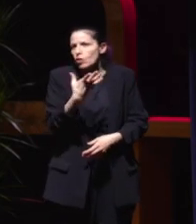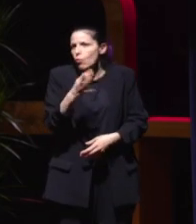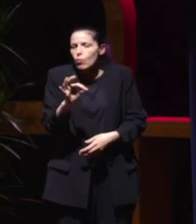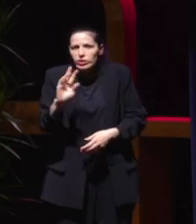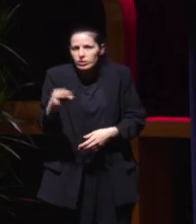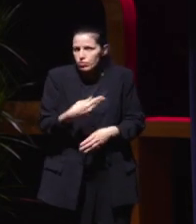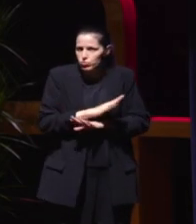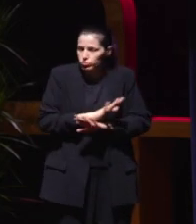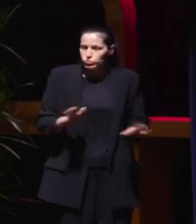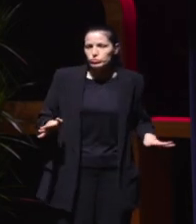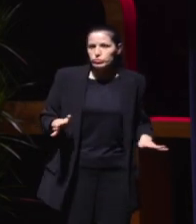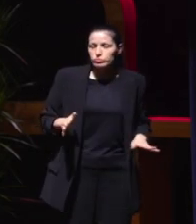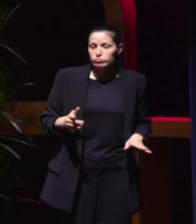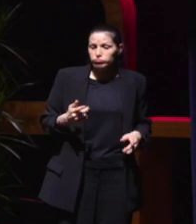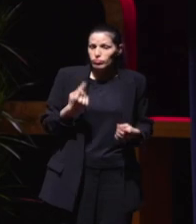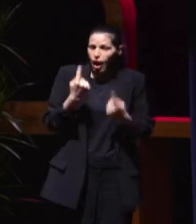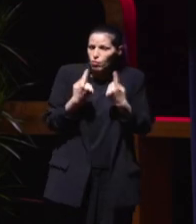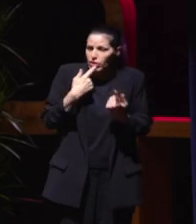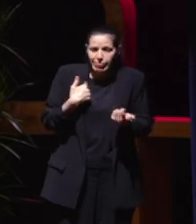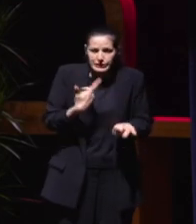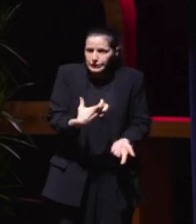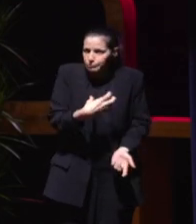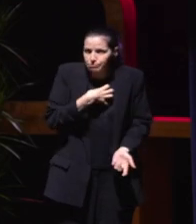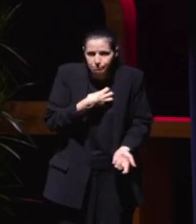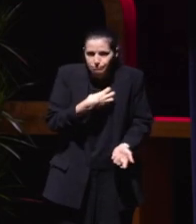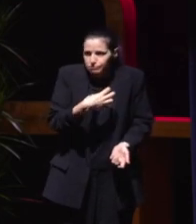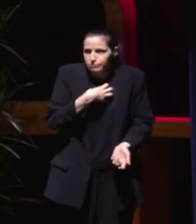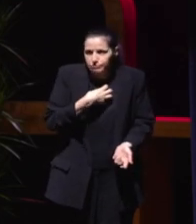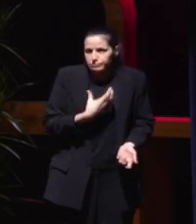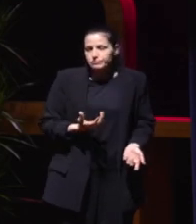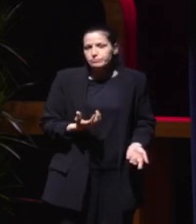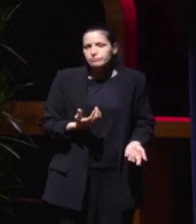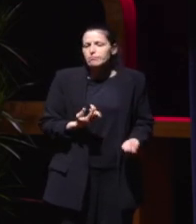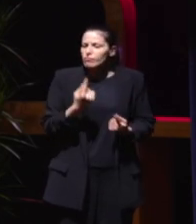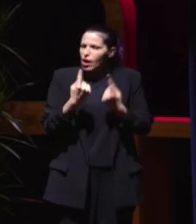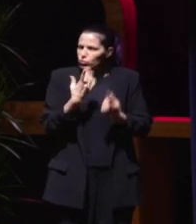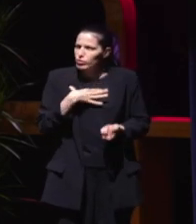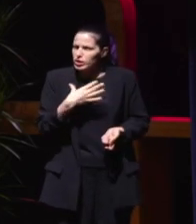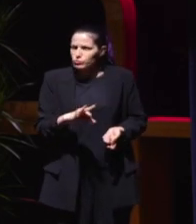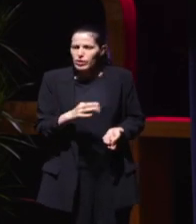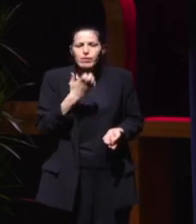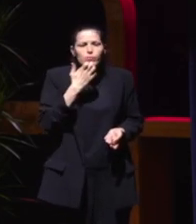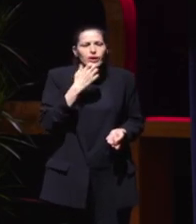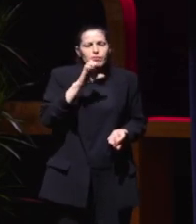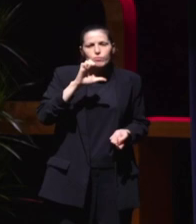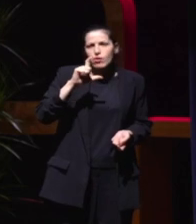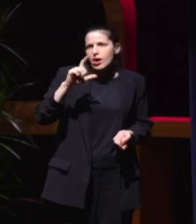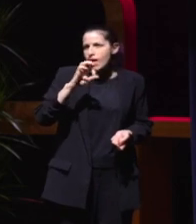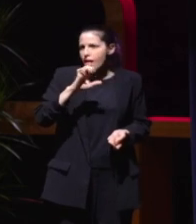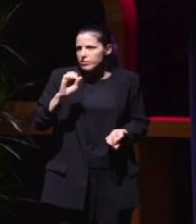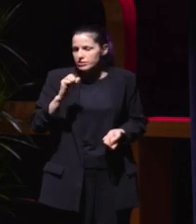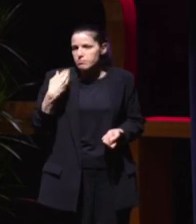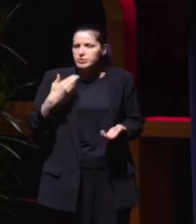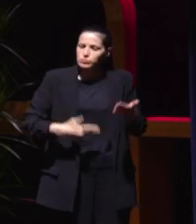es que yo no puedo con esto entonces bueno gente hay mujeres que sí que pueden hacer crítica como Elsa Fernández Santos en el país